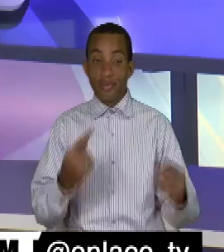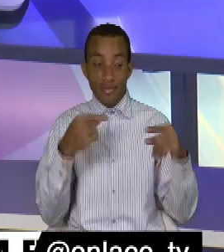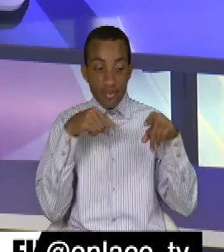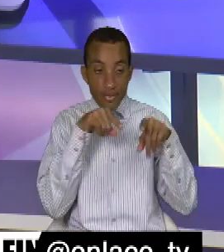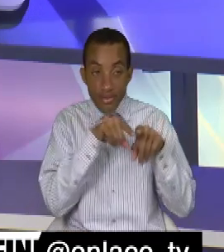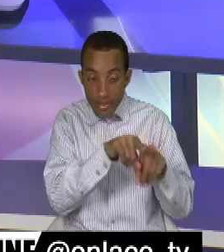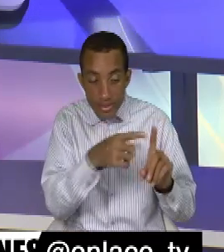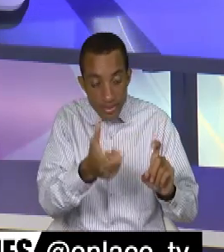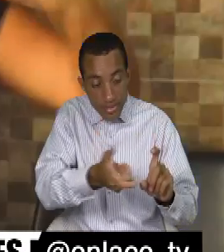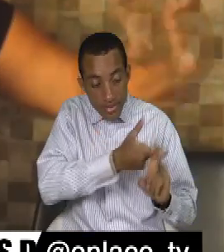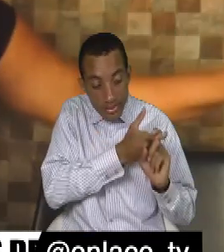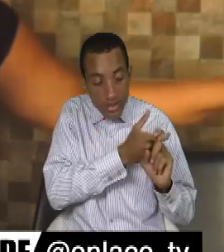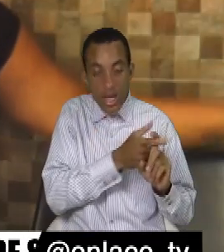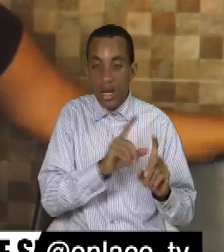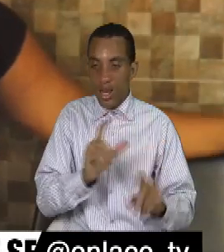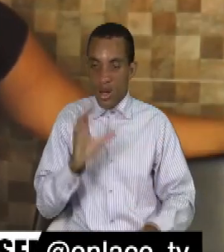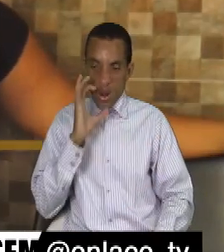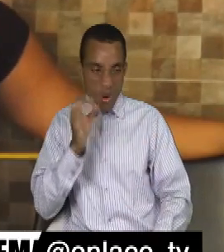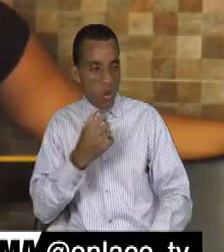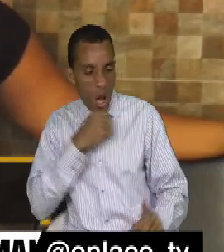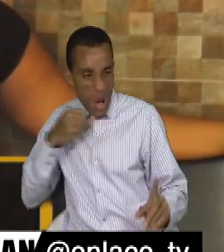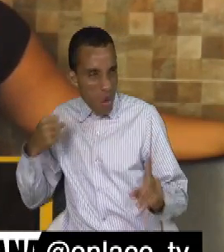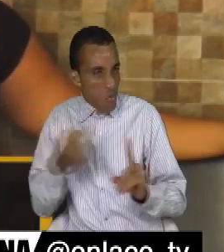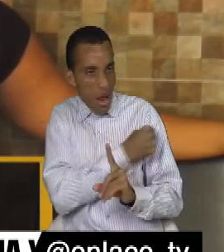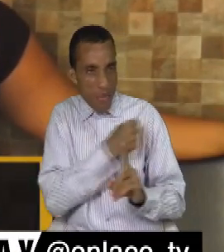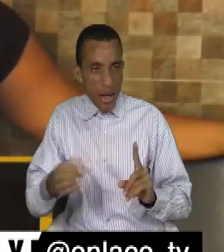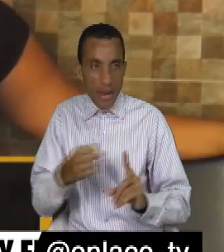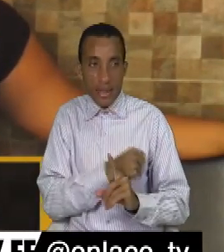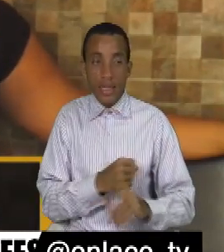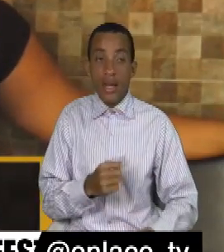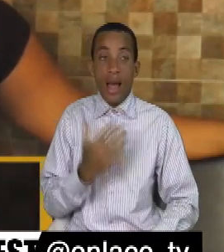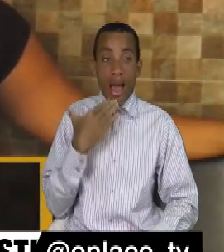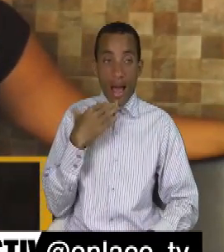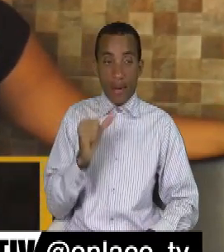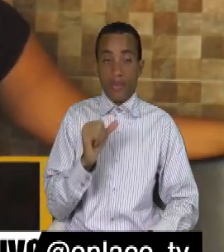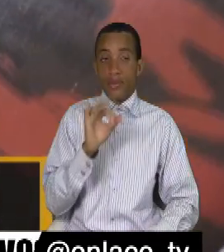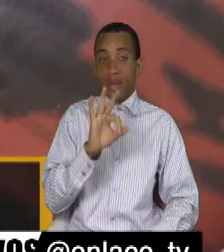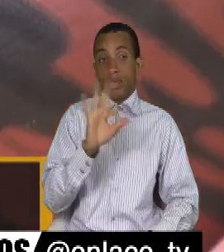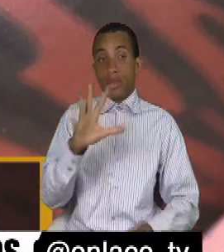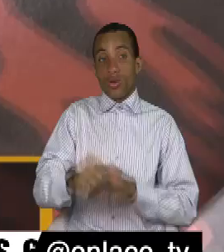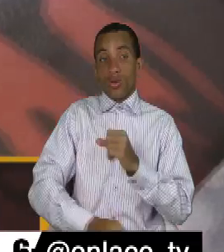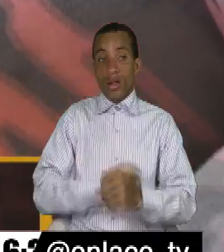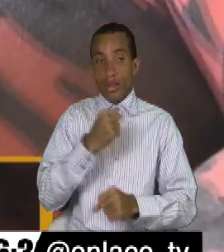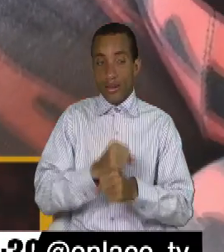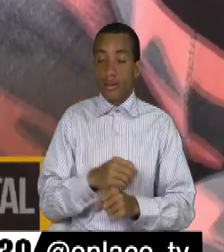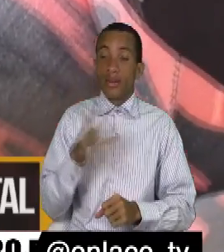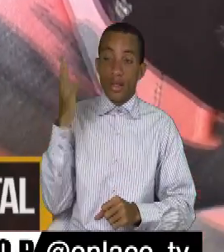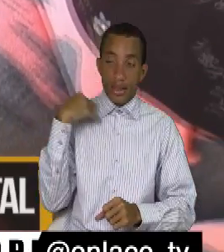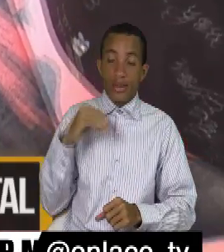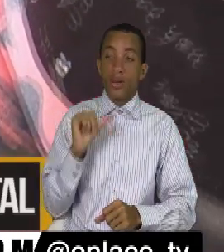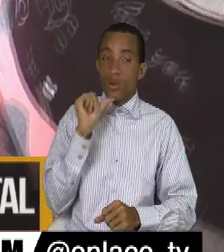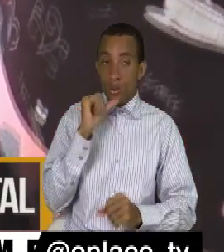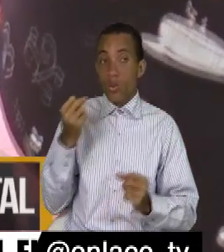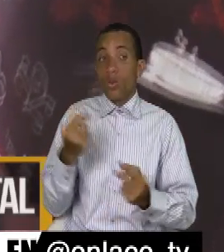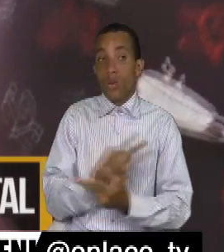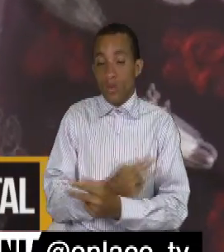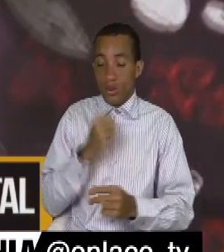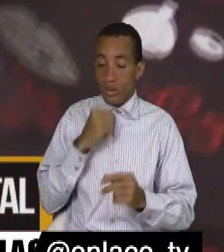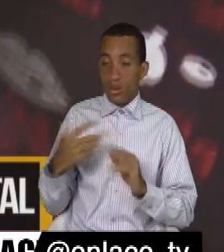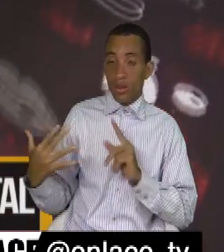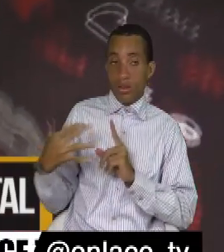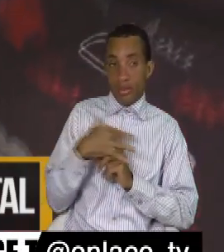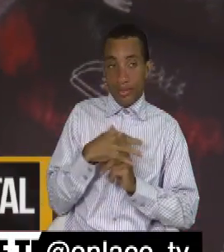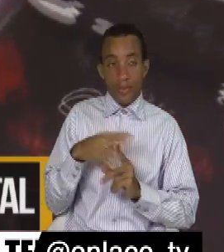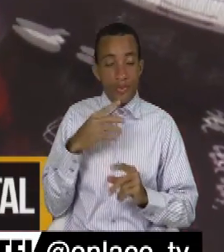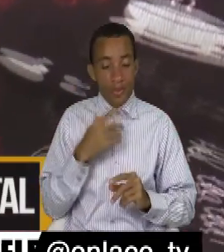dentadura. Esta mujer de 35 años de edad denuncia la agresión de que fue víctima en las últimas horas por quien fuera su